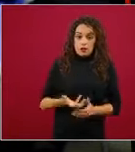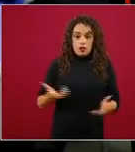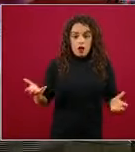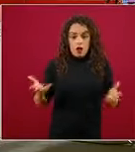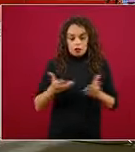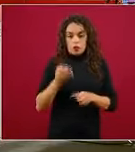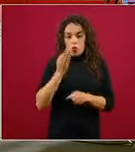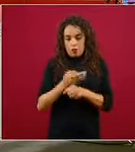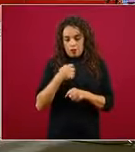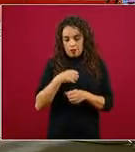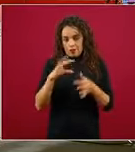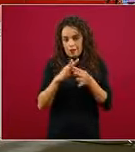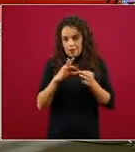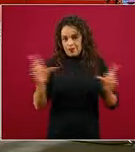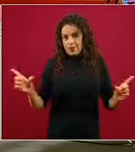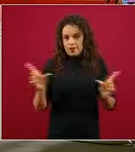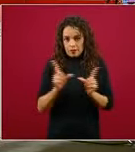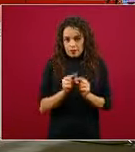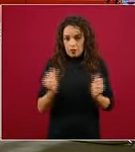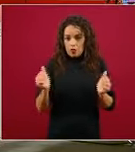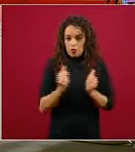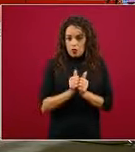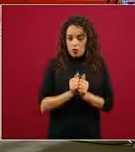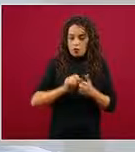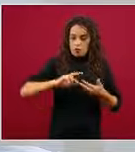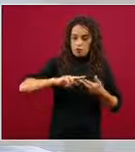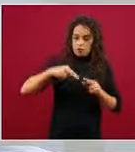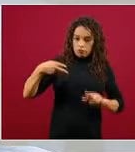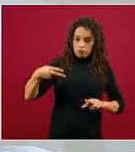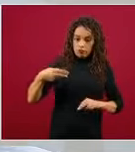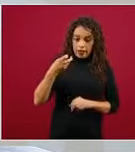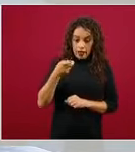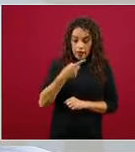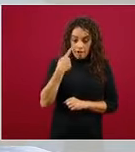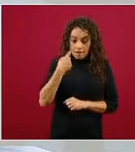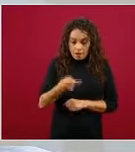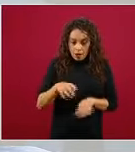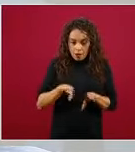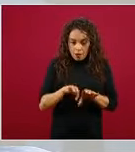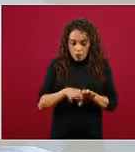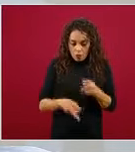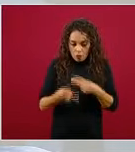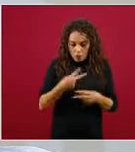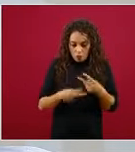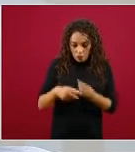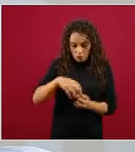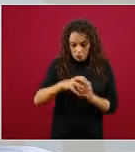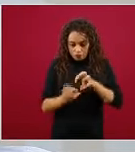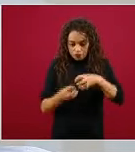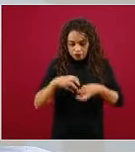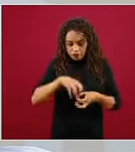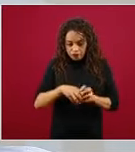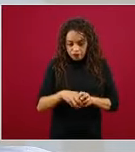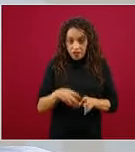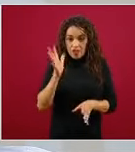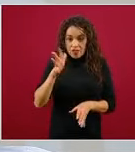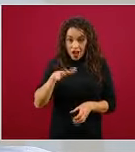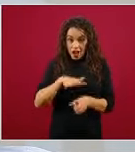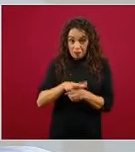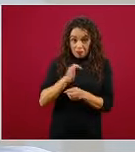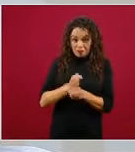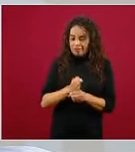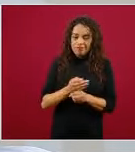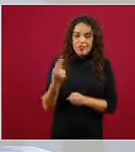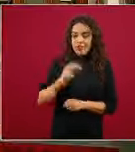muy rápidamente, solo con el ácido nucleico y con eso buscar el estímulo, esto no es suficiente, requiere de otro apoyo